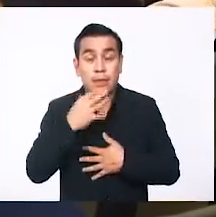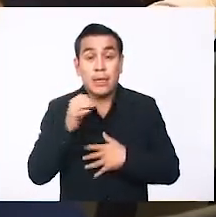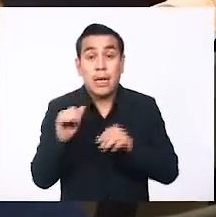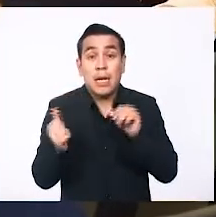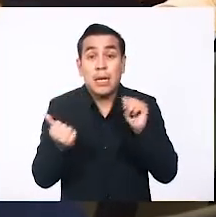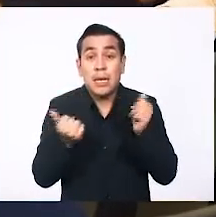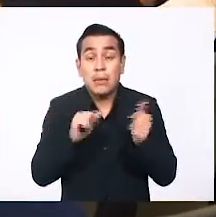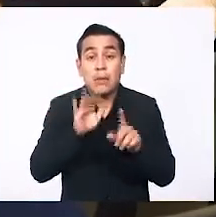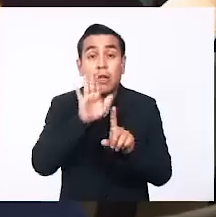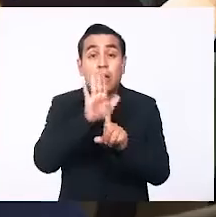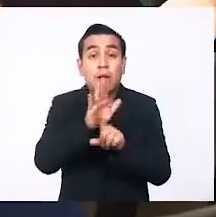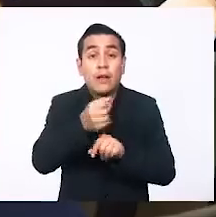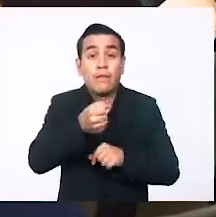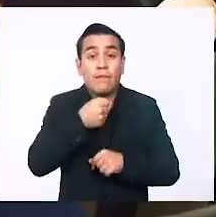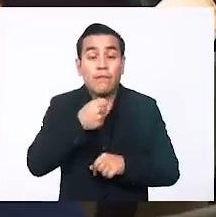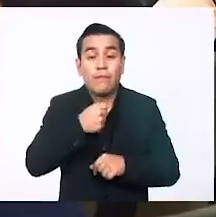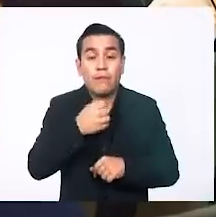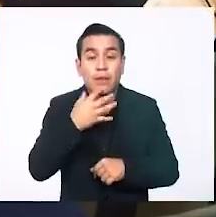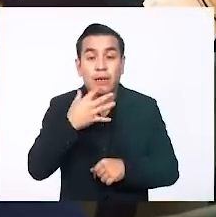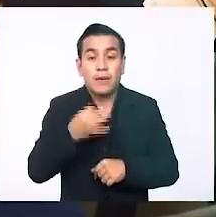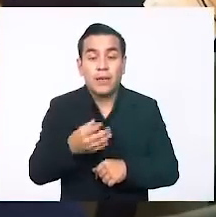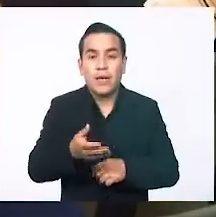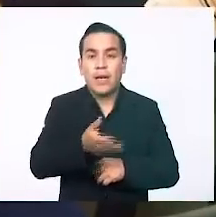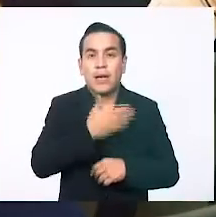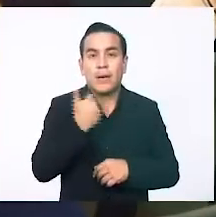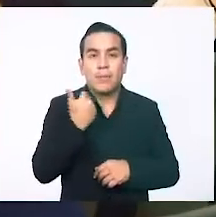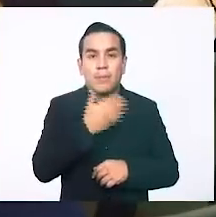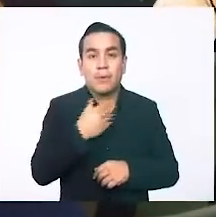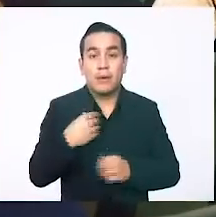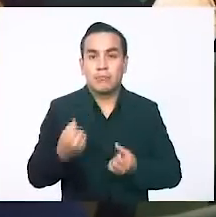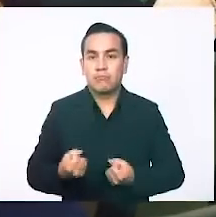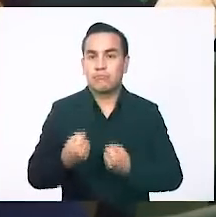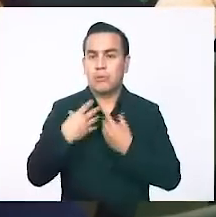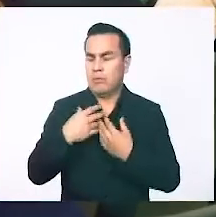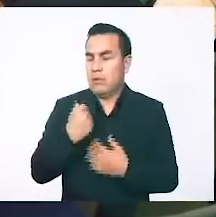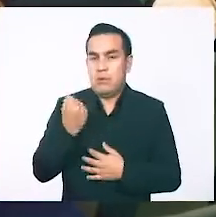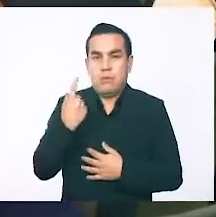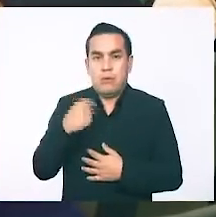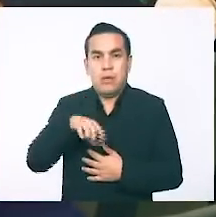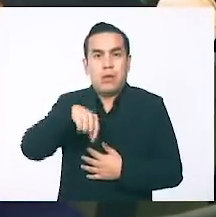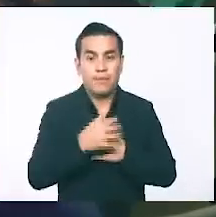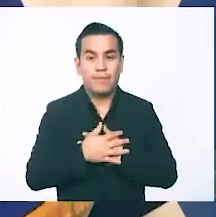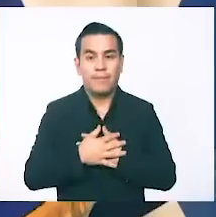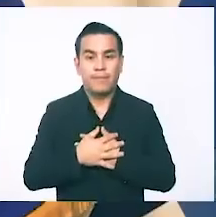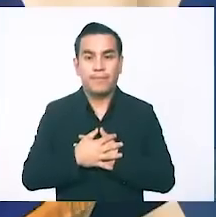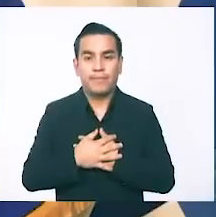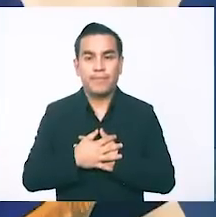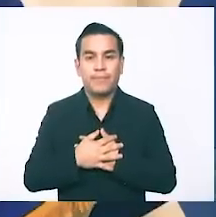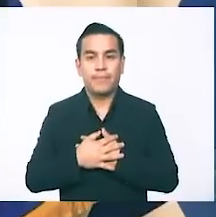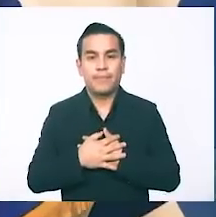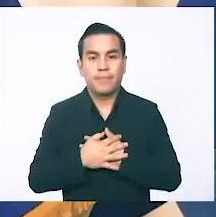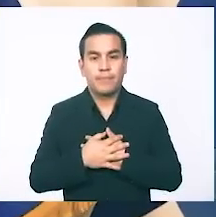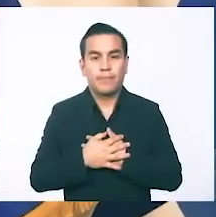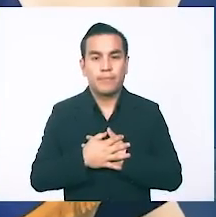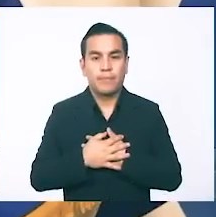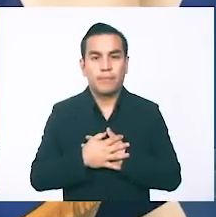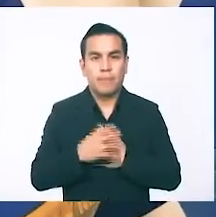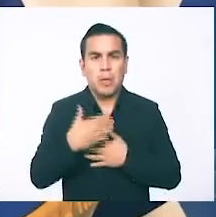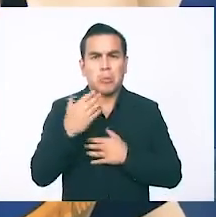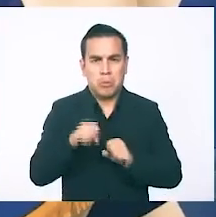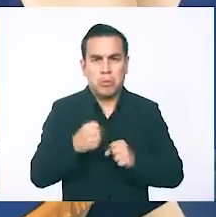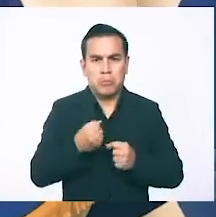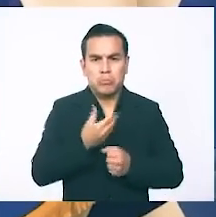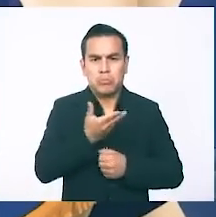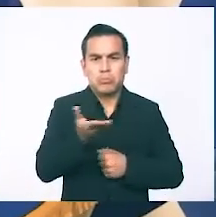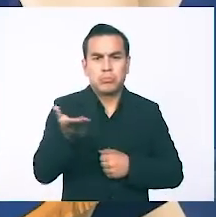Dependen de ustedes. Señores, ¿qué está pasando? Cuéntenme lo que pasa en El Salvador. Les podemos dar una copia, incluso,